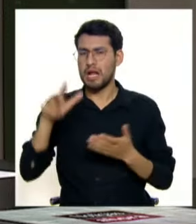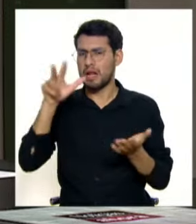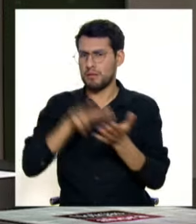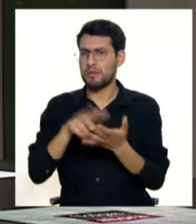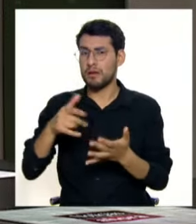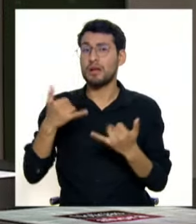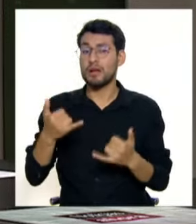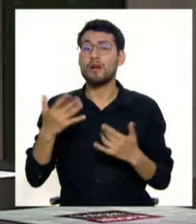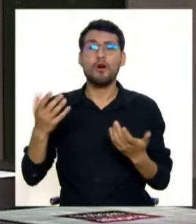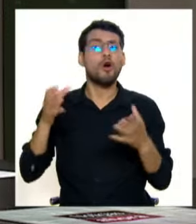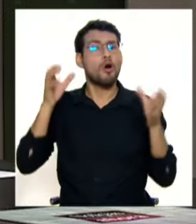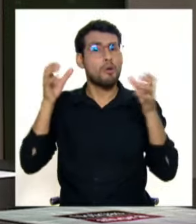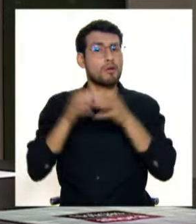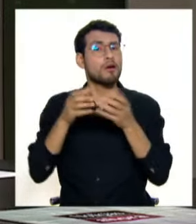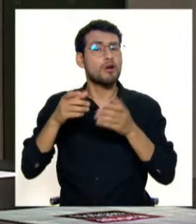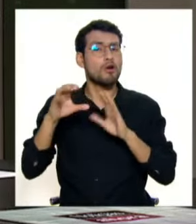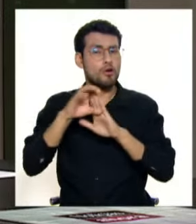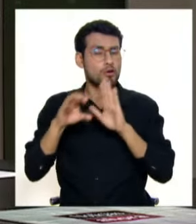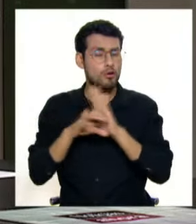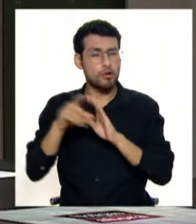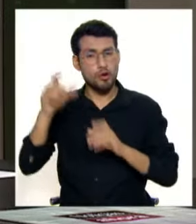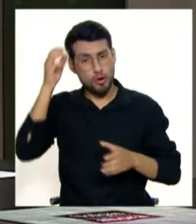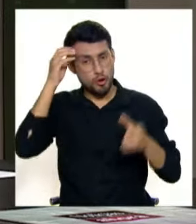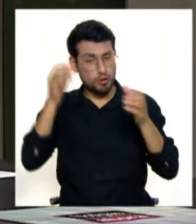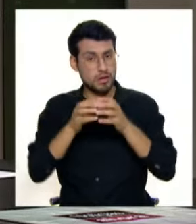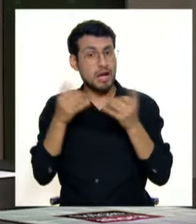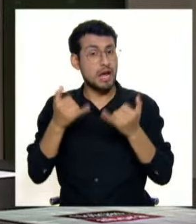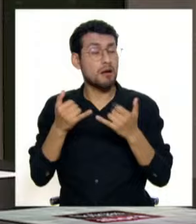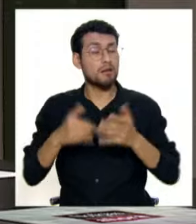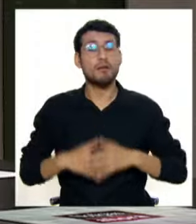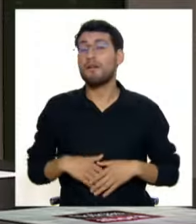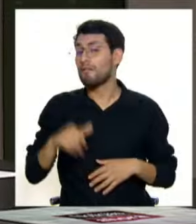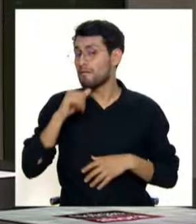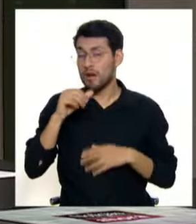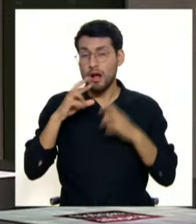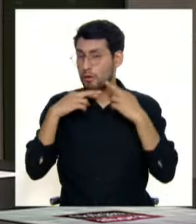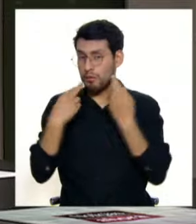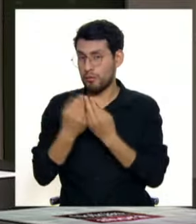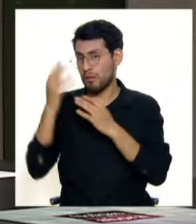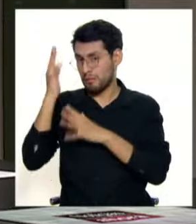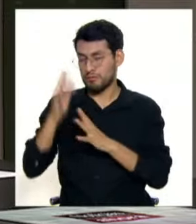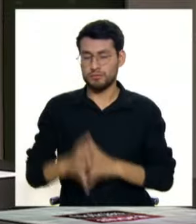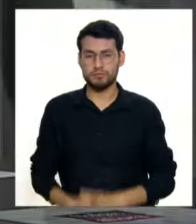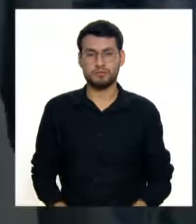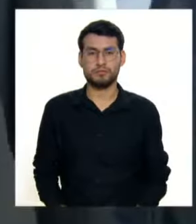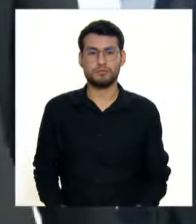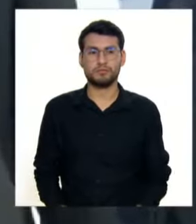aprobado en dictamen por la Comisión de Constitución del Congreso y que aún no entra a debatirse en el Pleno.